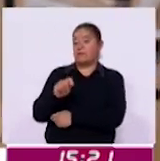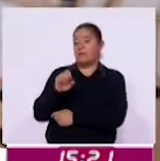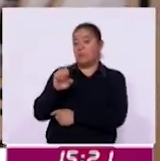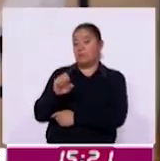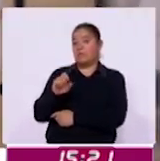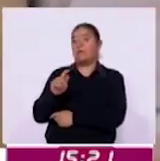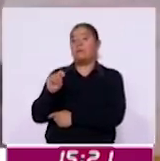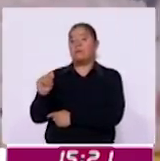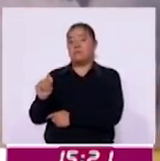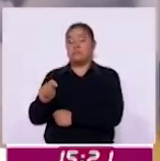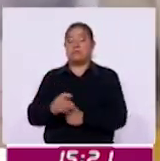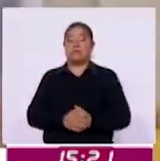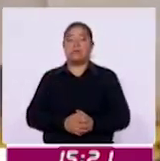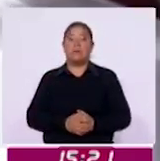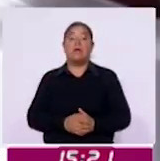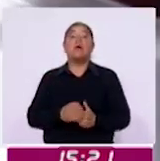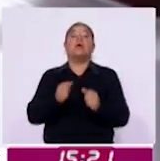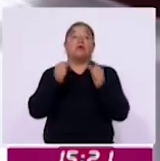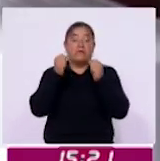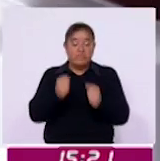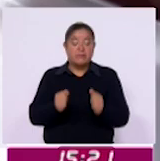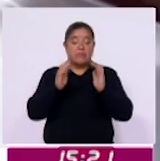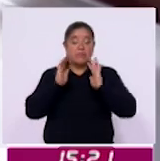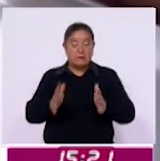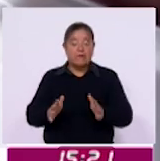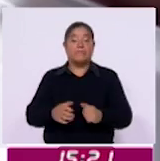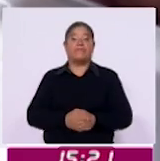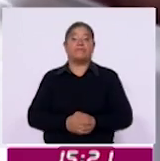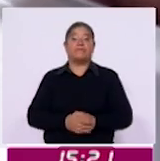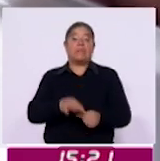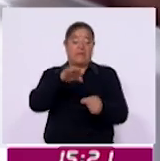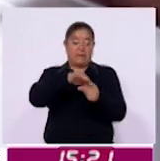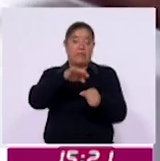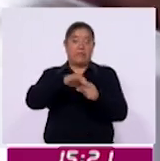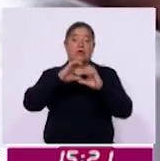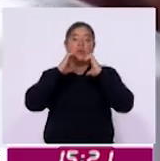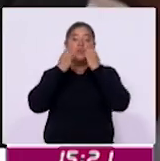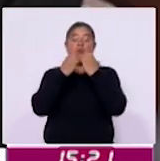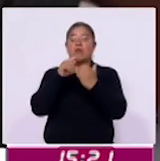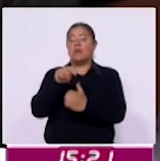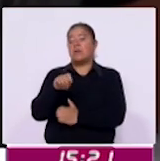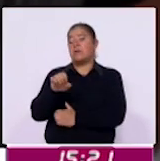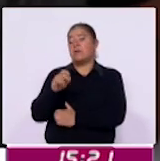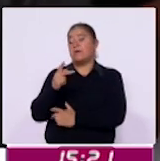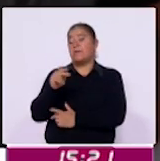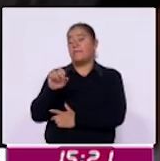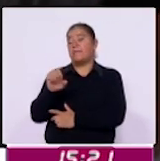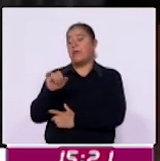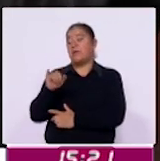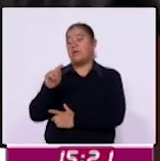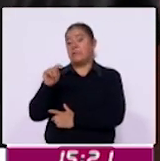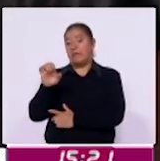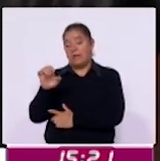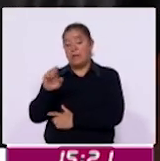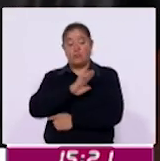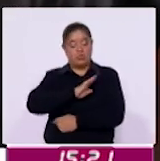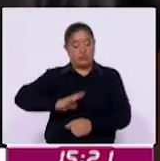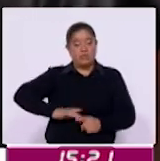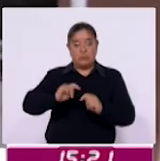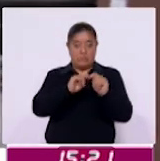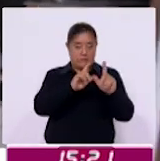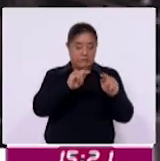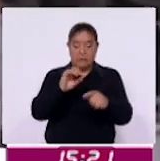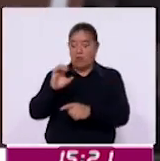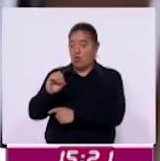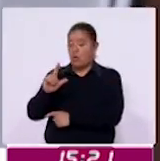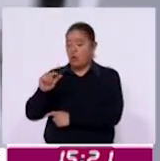de Tlaxcala confirmó las elecciones de comunidad de Tepeytec en el municipio de Tlaxcala y de Olestla